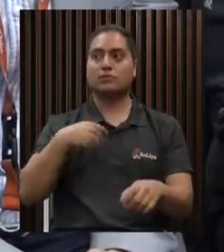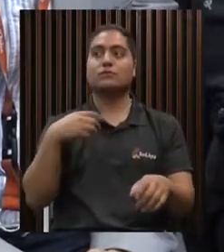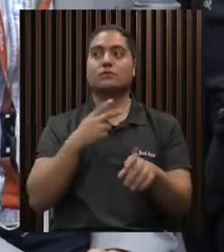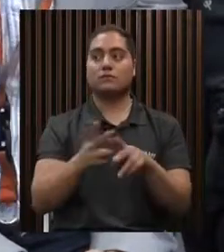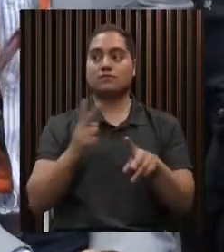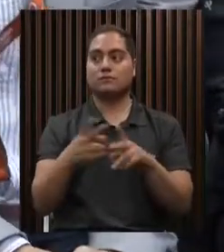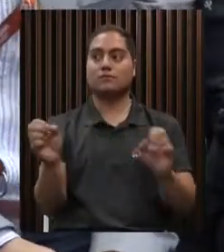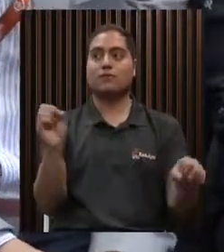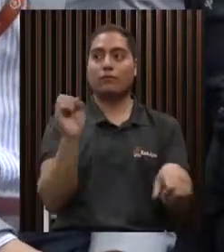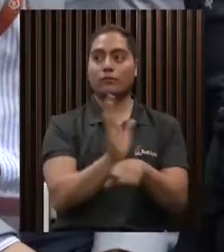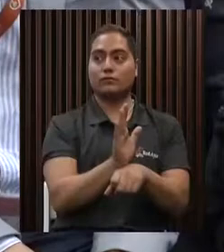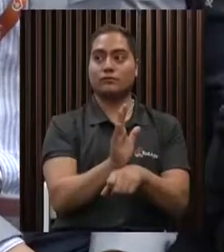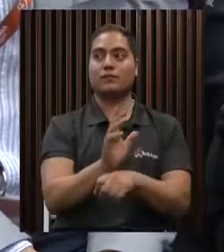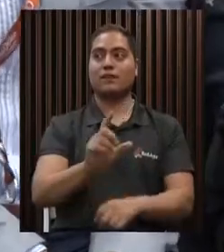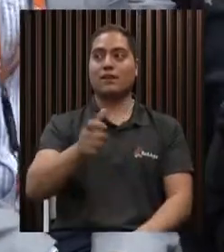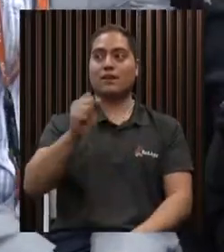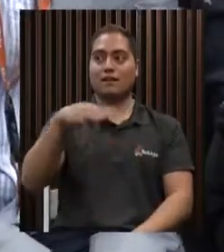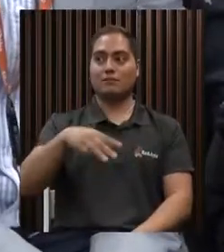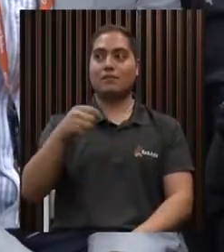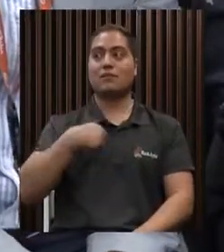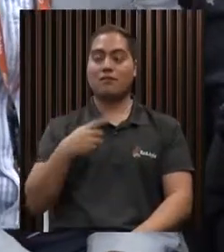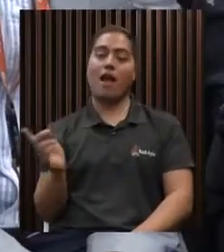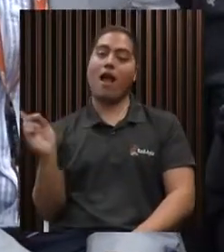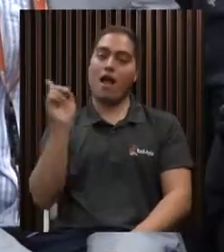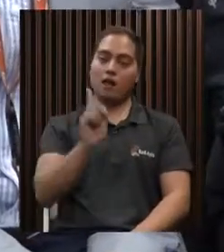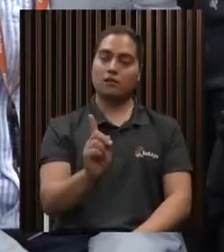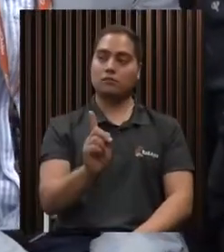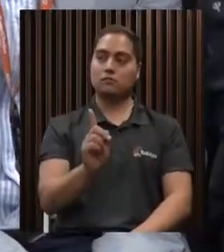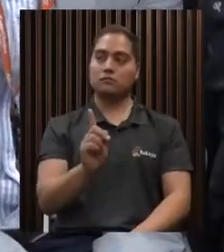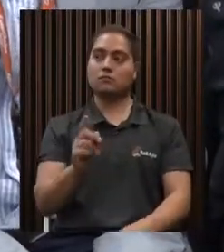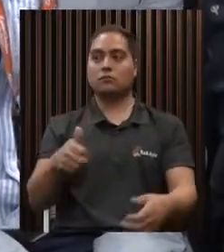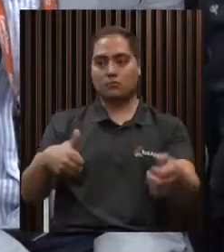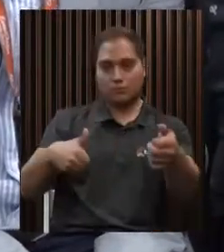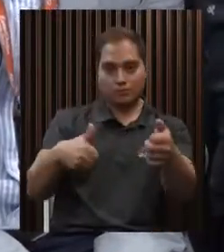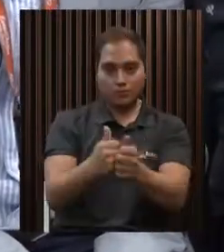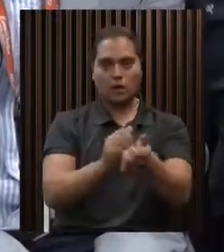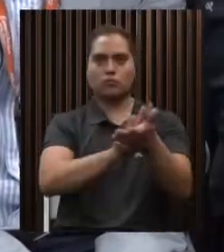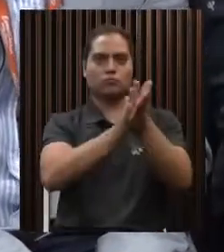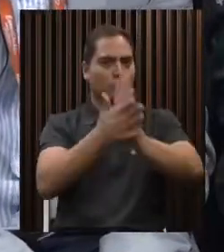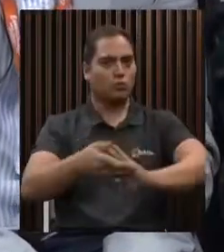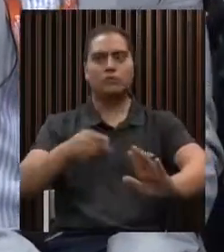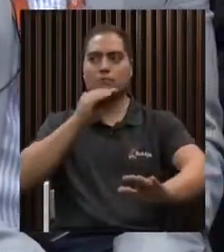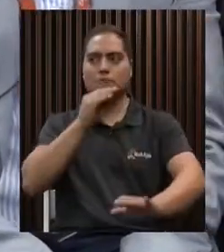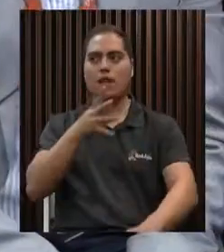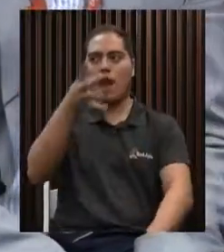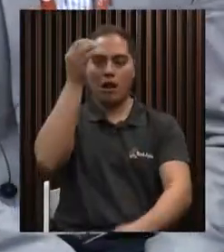estoy aquí para llevar todo lo que pueda ser permeable de aprender.